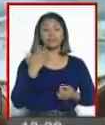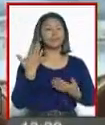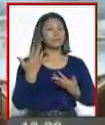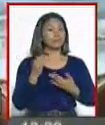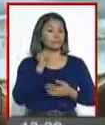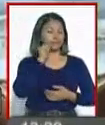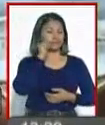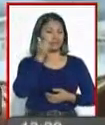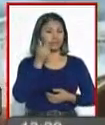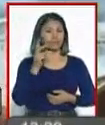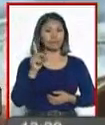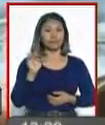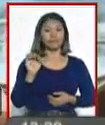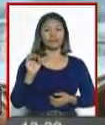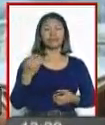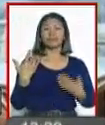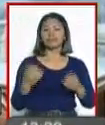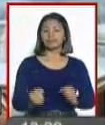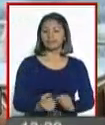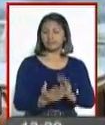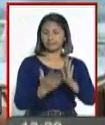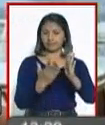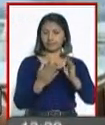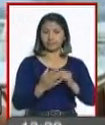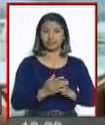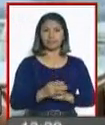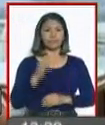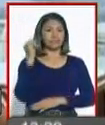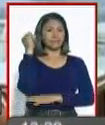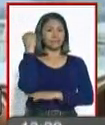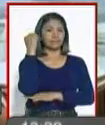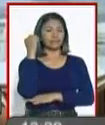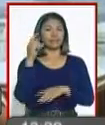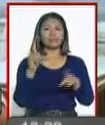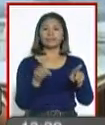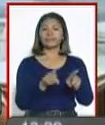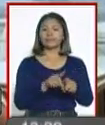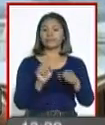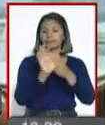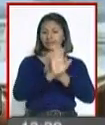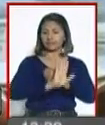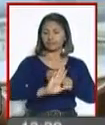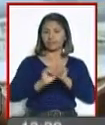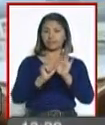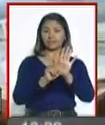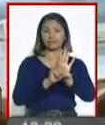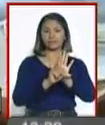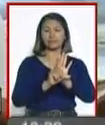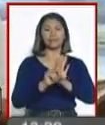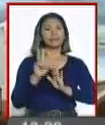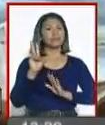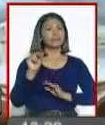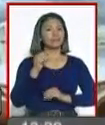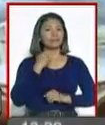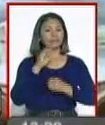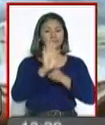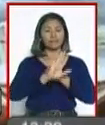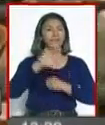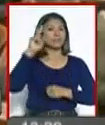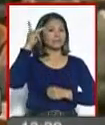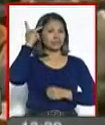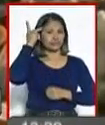mañana el señor Doria Medina se presente en sucre y obviamente que esté protegido por la ley No necesitamos protección